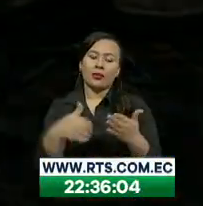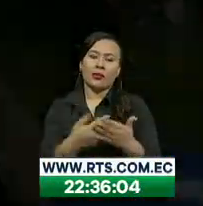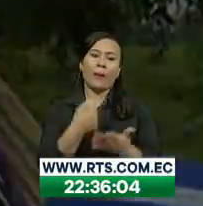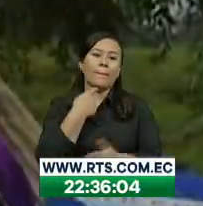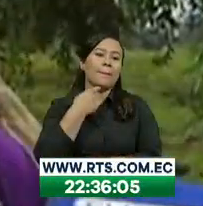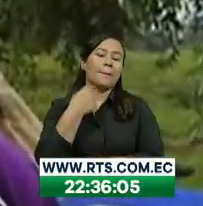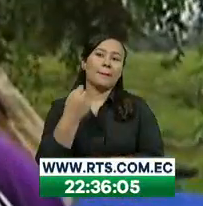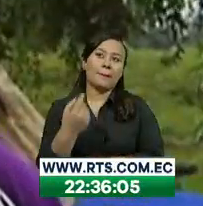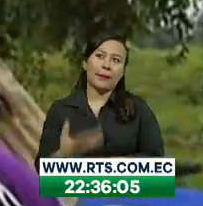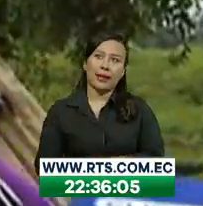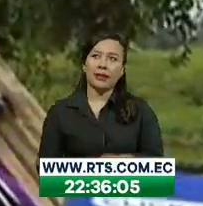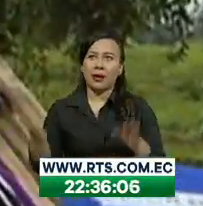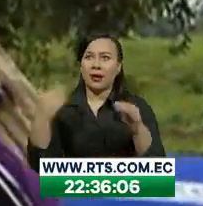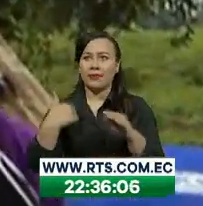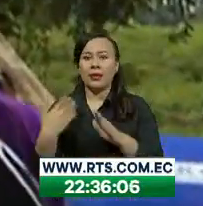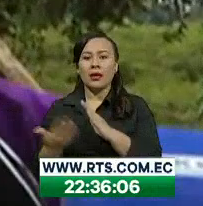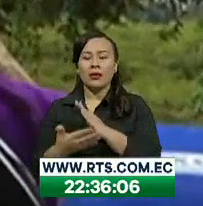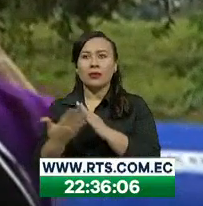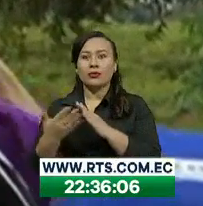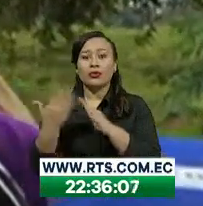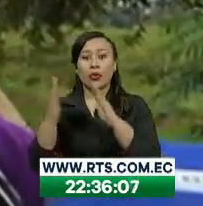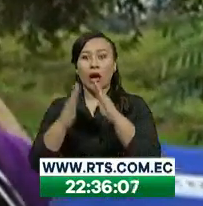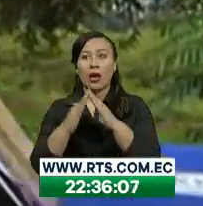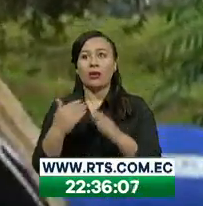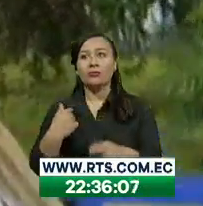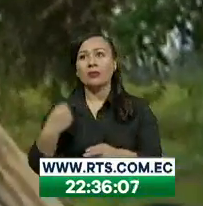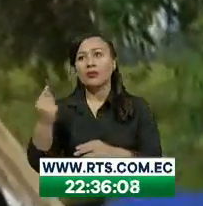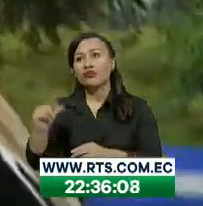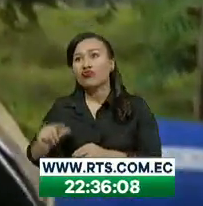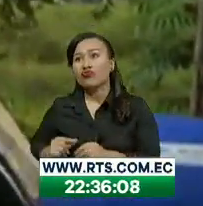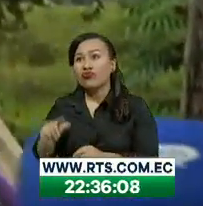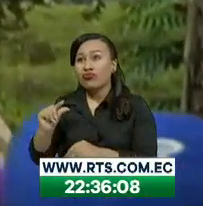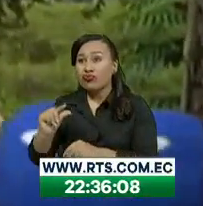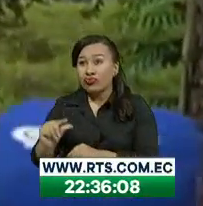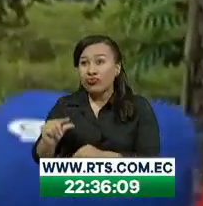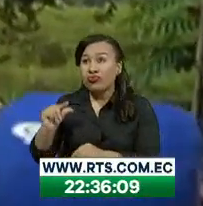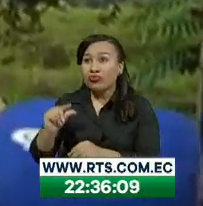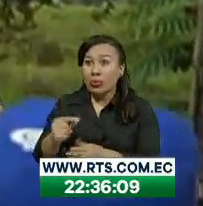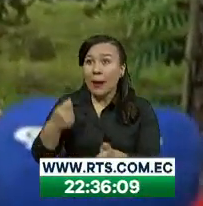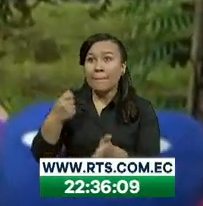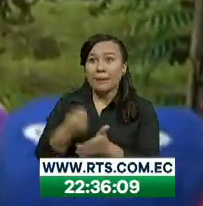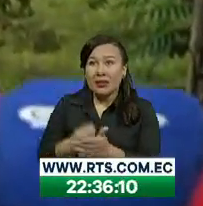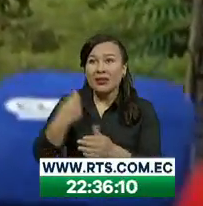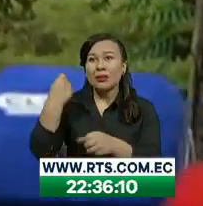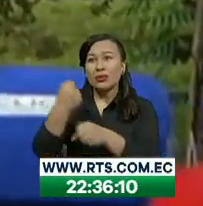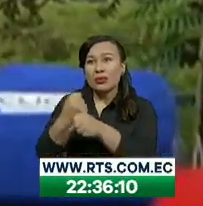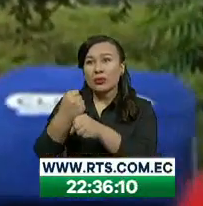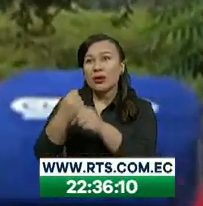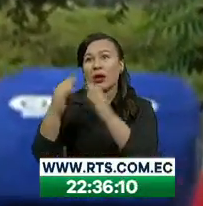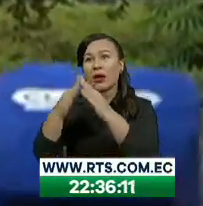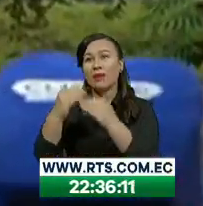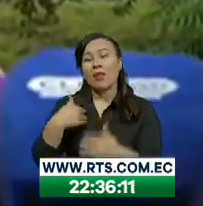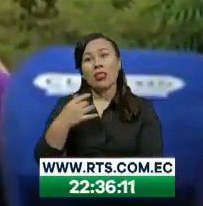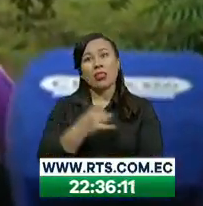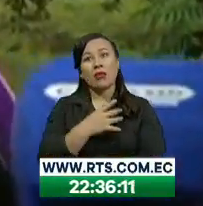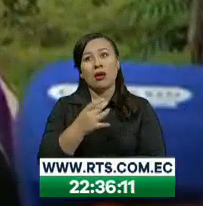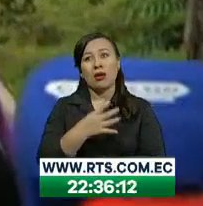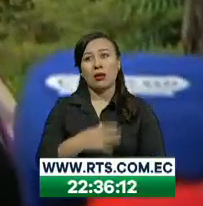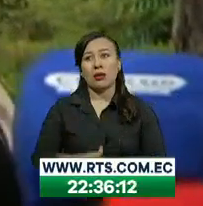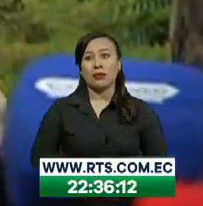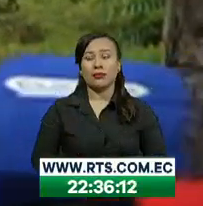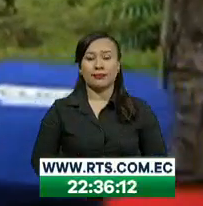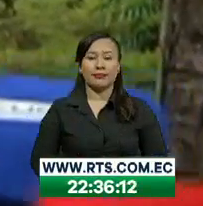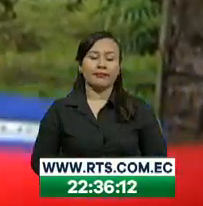casa terminada, y yo la construí con todo mi esfuerzo casi 2 años. Entonces, sí duele perder